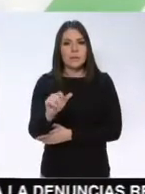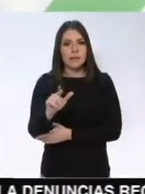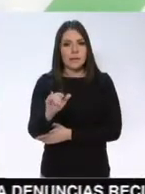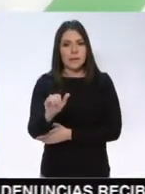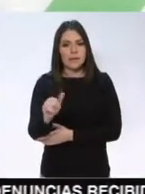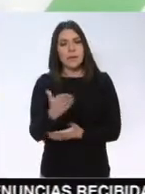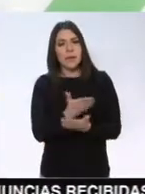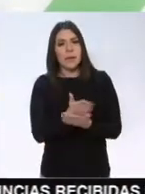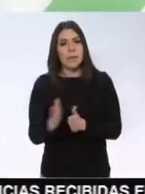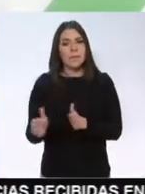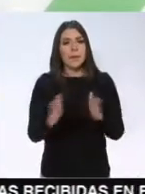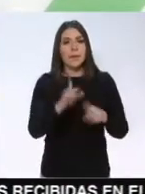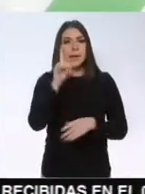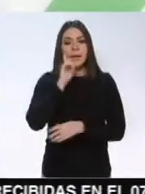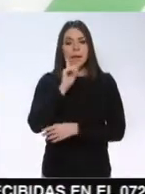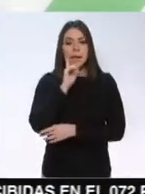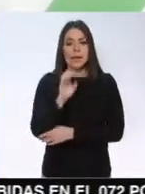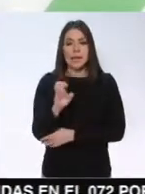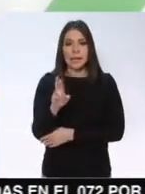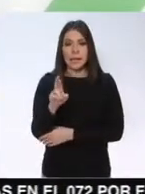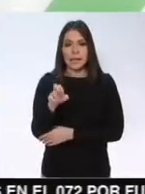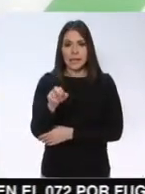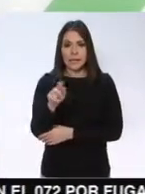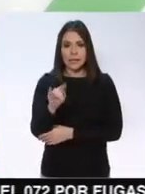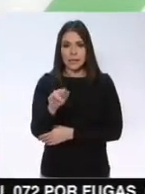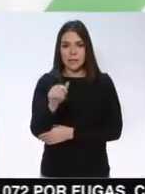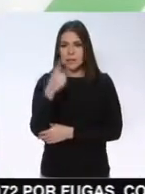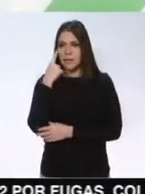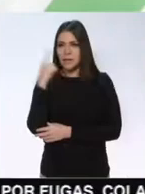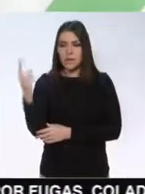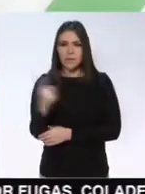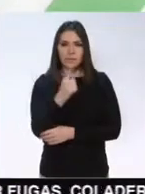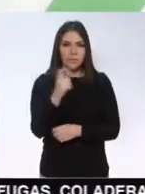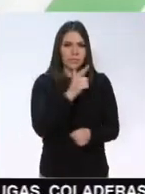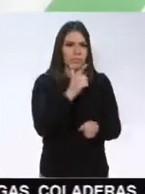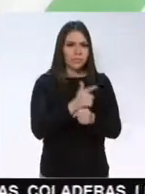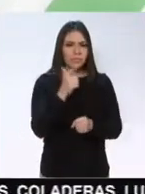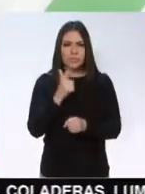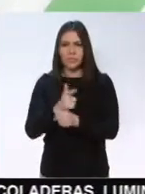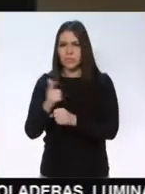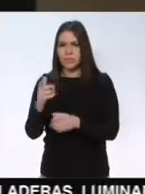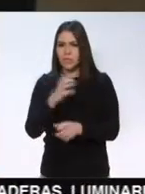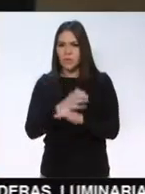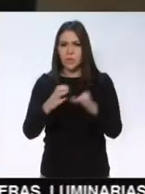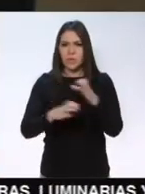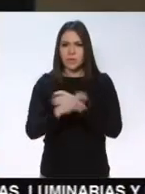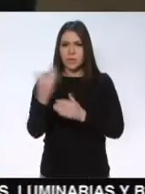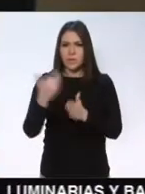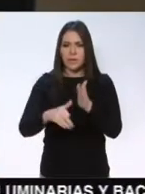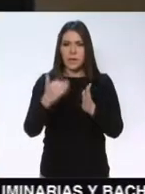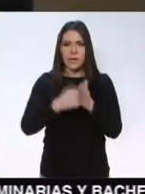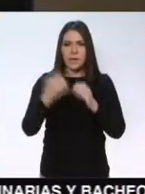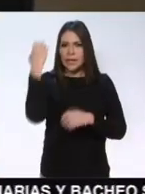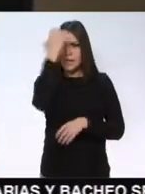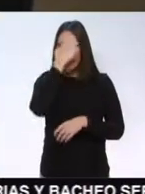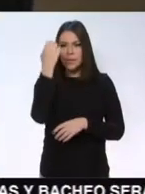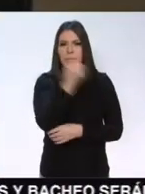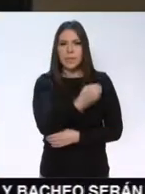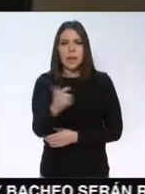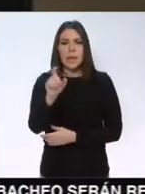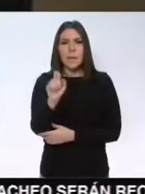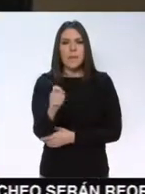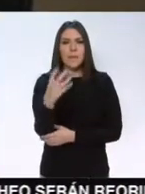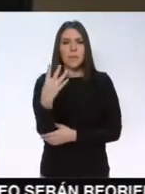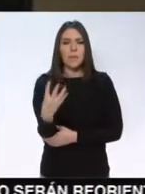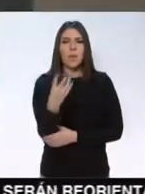tópico, Ernestina Godoy destacó irregularidades en los resultados de los exámenes de 24 policías de investigación